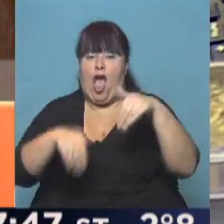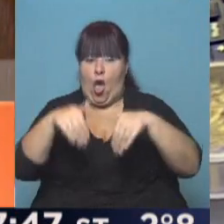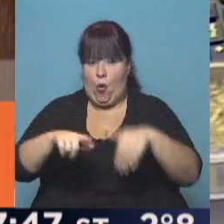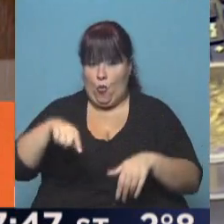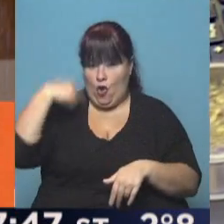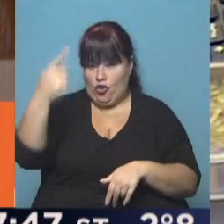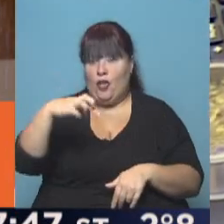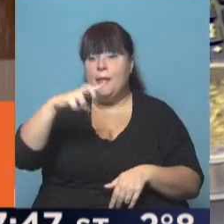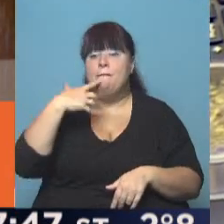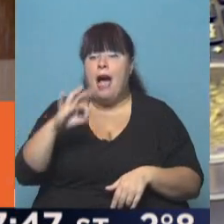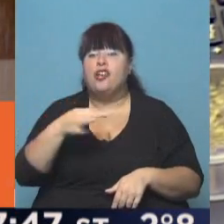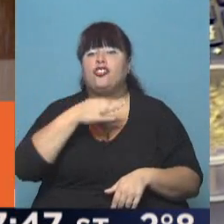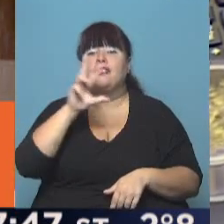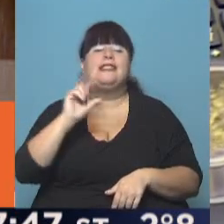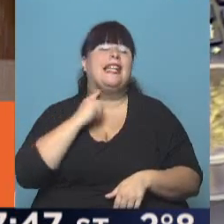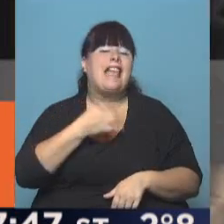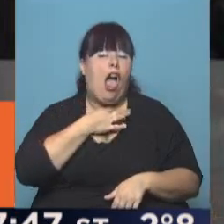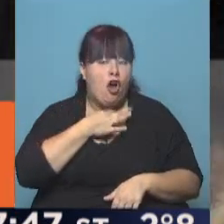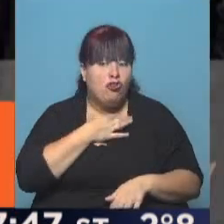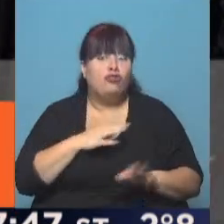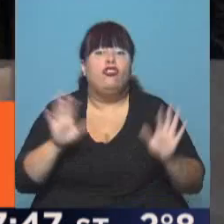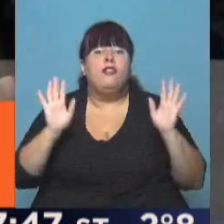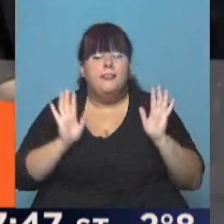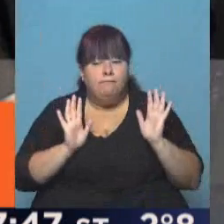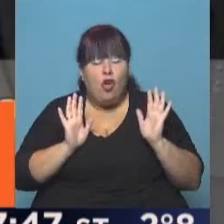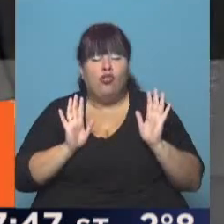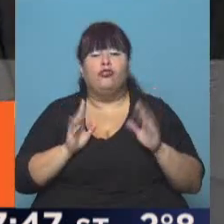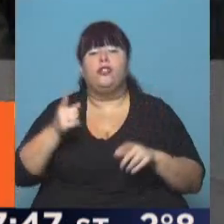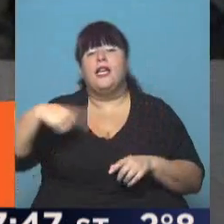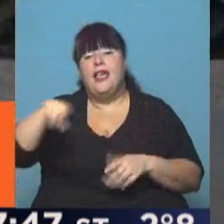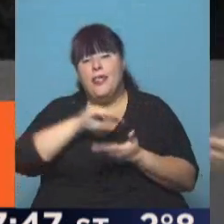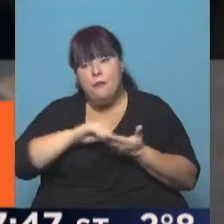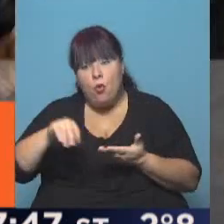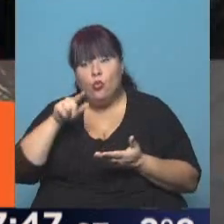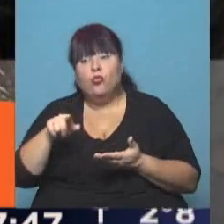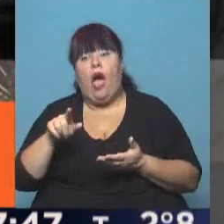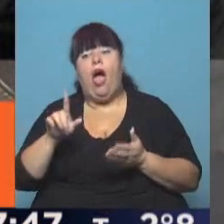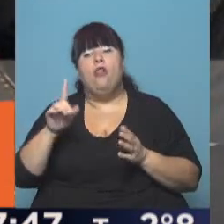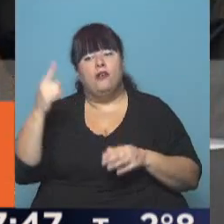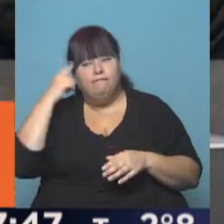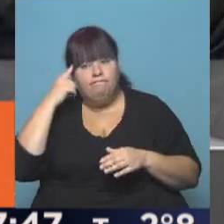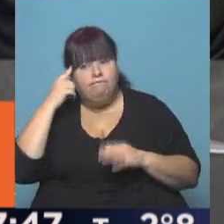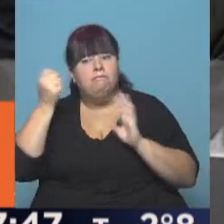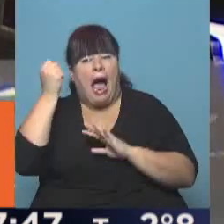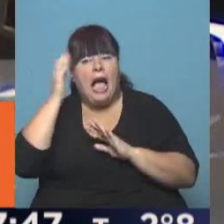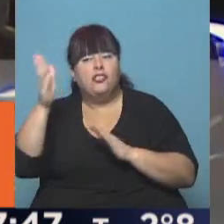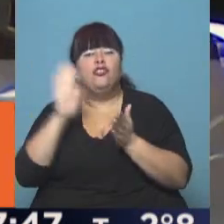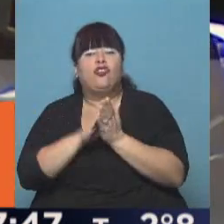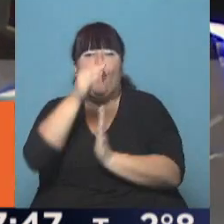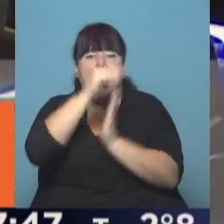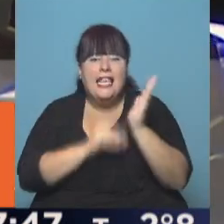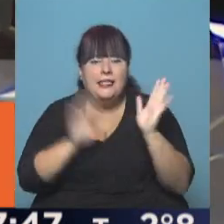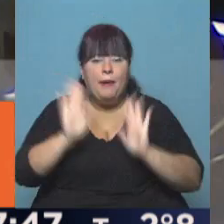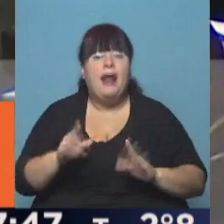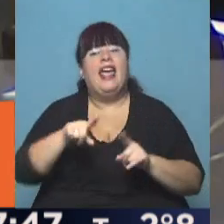elecciones primarias del próximo 13 de agosto y por lo tanto los legisladores están pensando más en el cierre de las listas